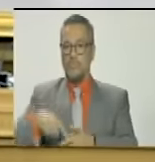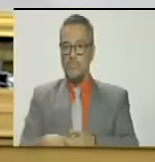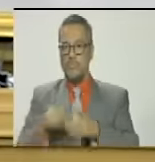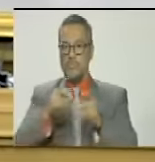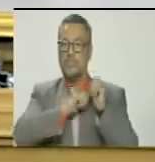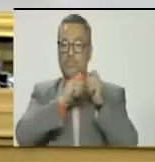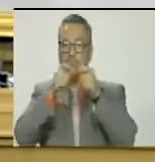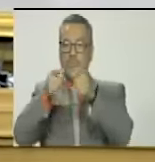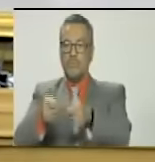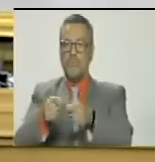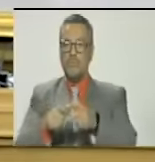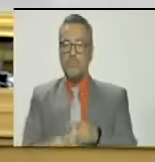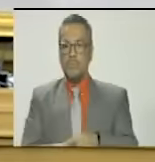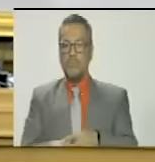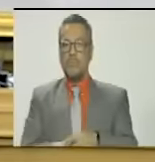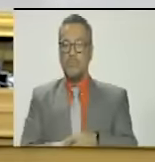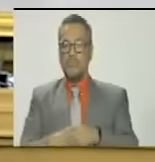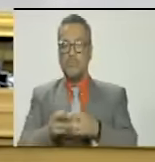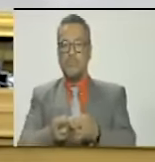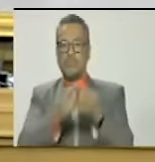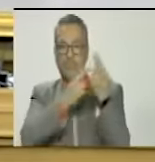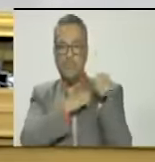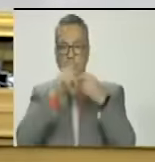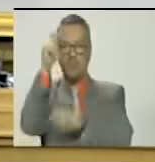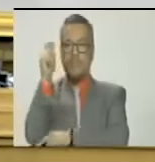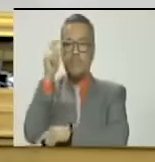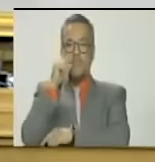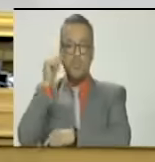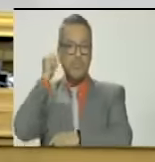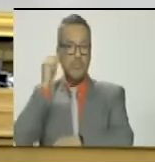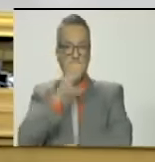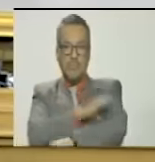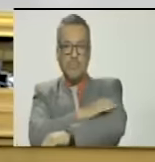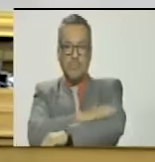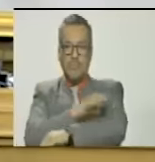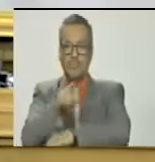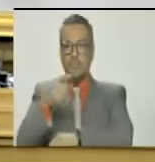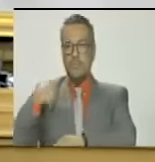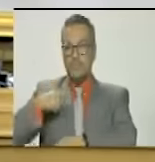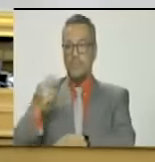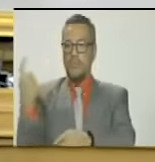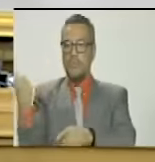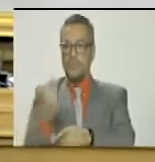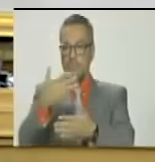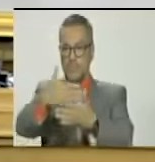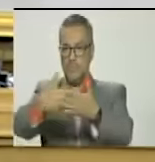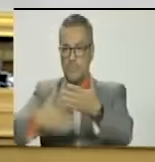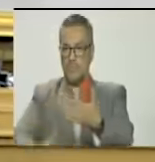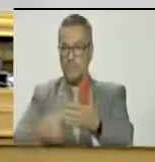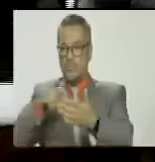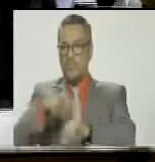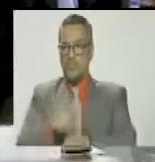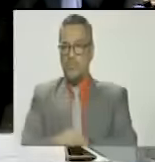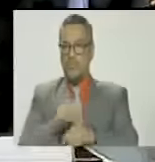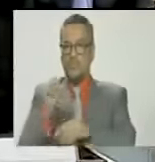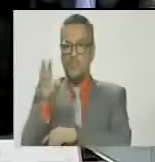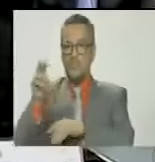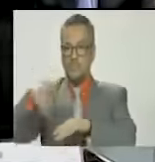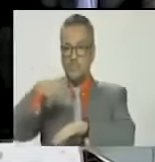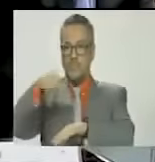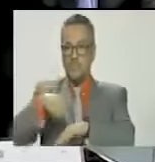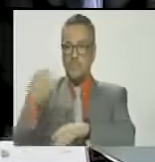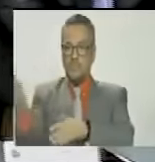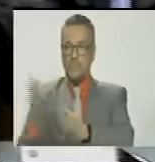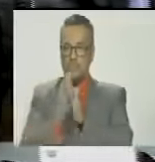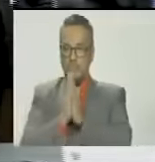quedan designados representantes, diputados y diputadas de la oposición que deberán presentar el listado ante la Asamblea Nacional.